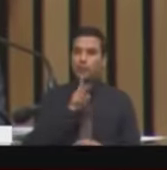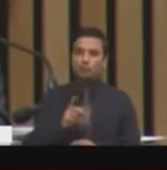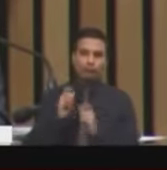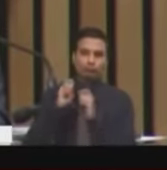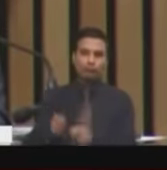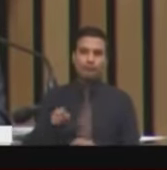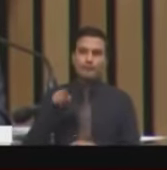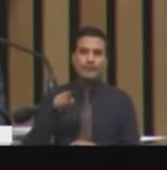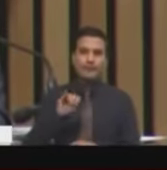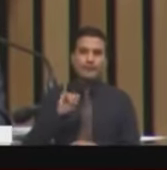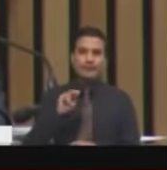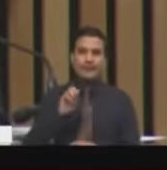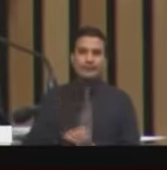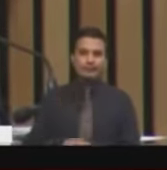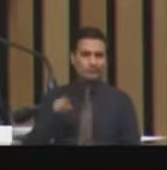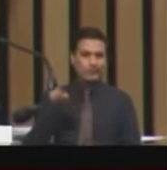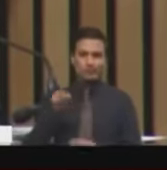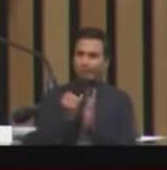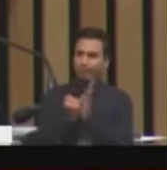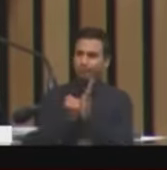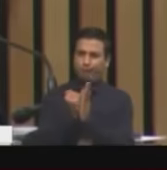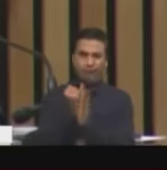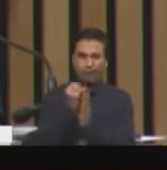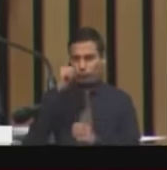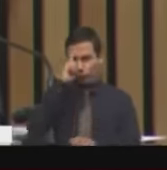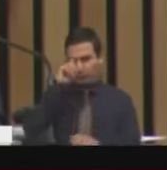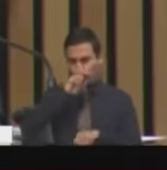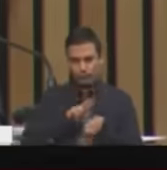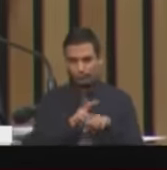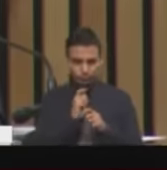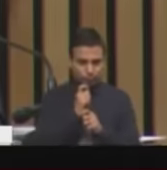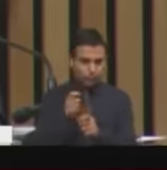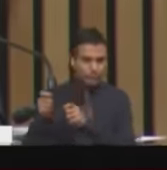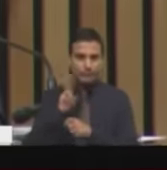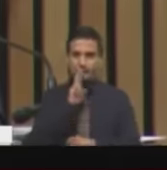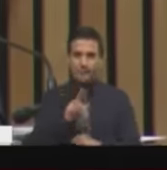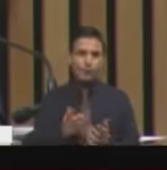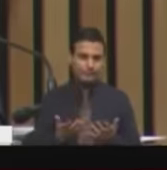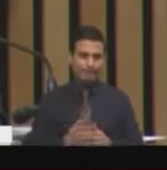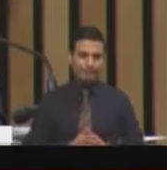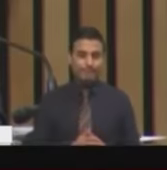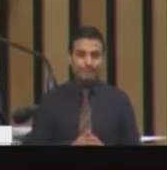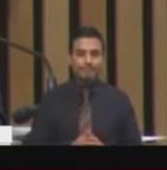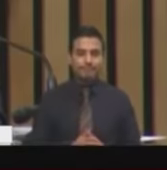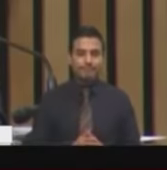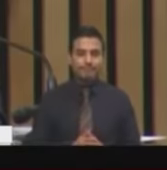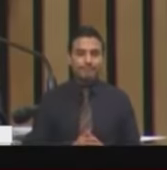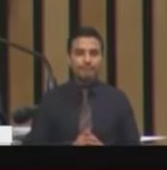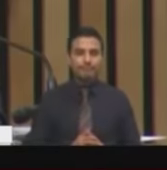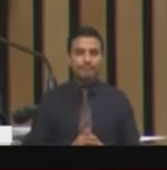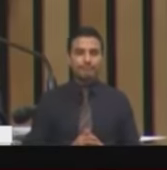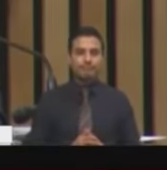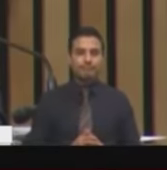marzo, pero ahora hemos perdido pues unos días para que desde mañana se pueda recabar en todo